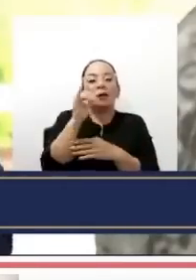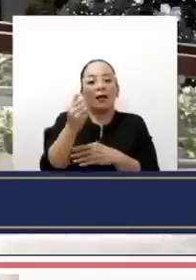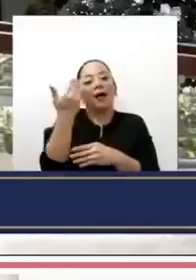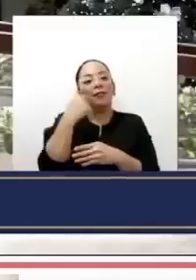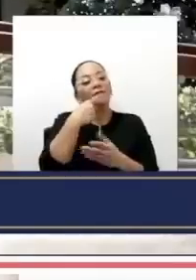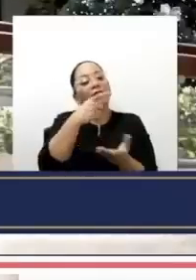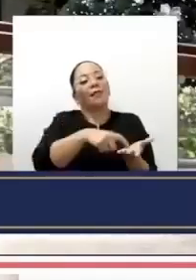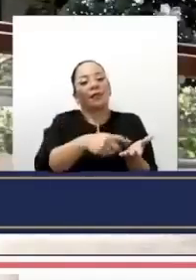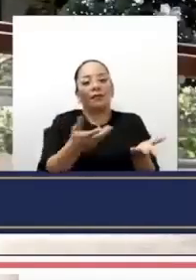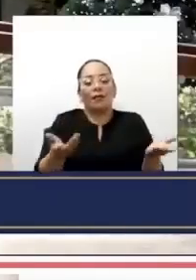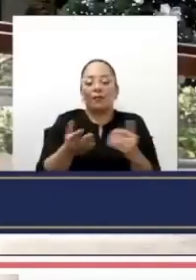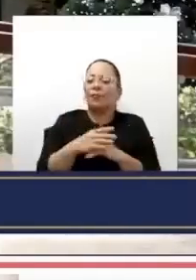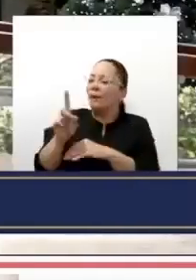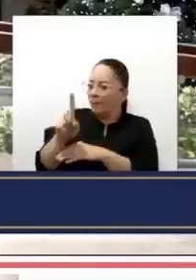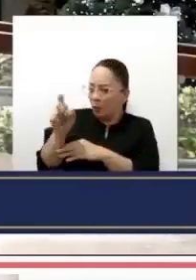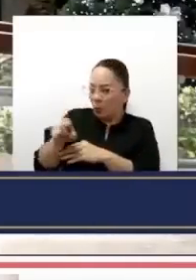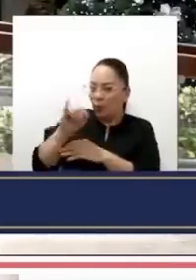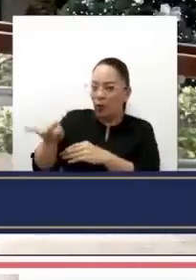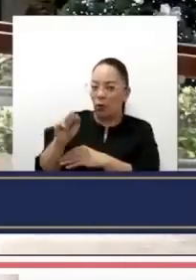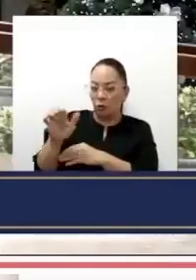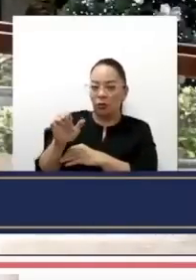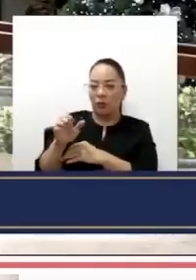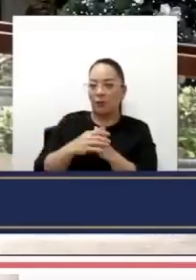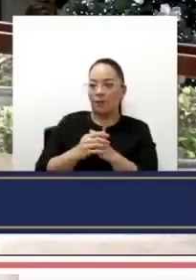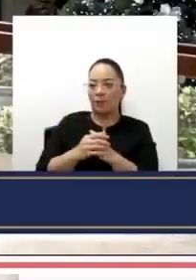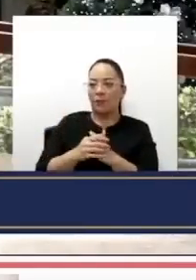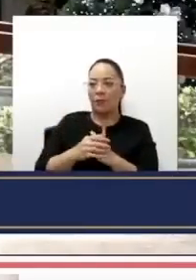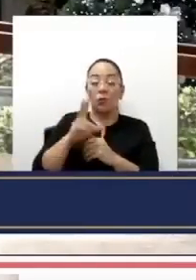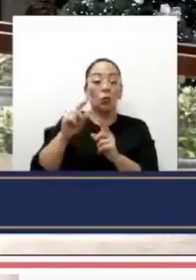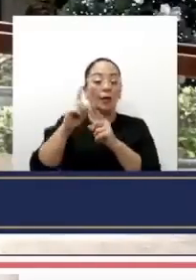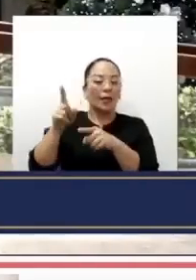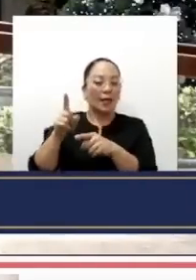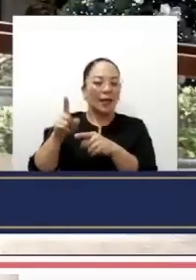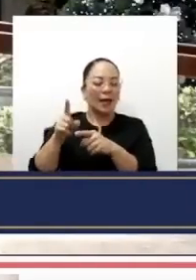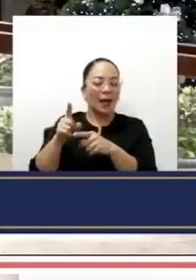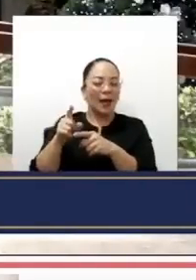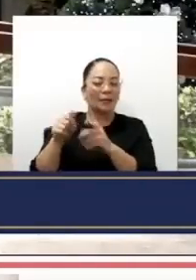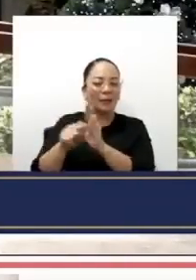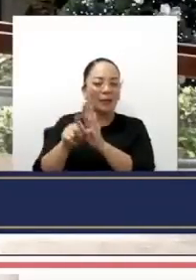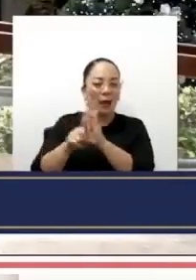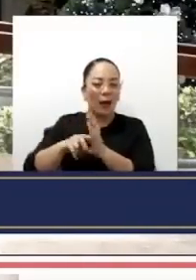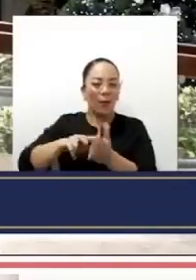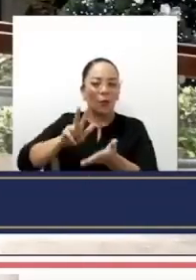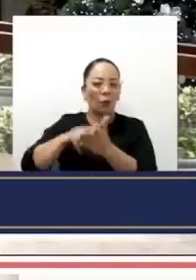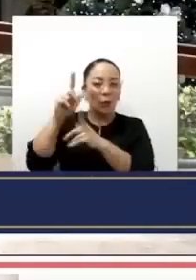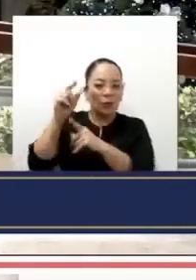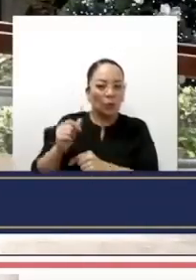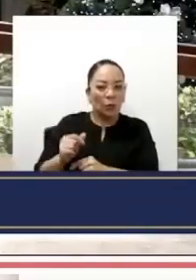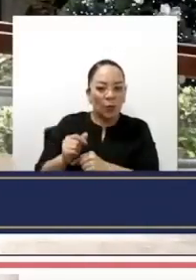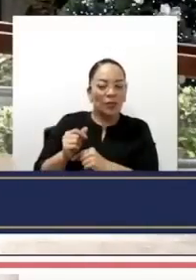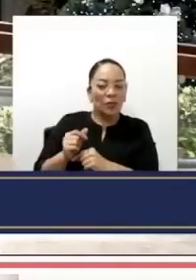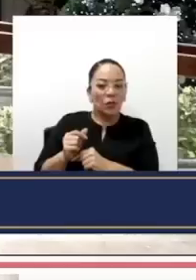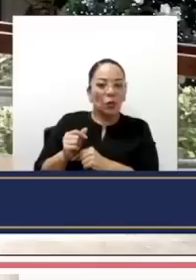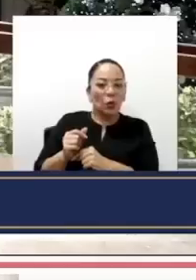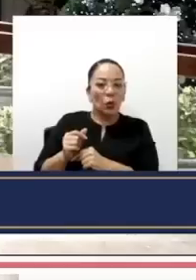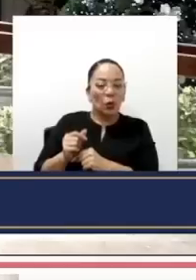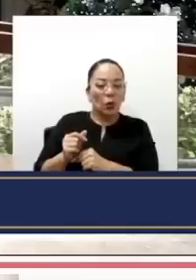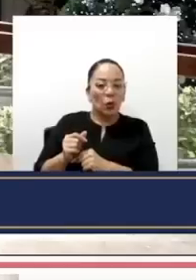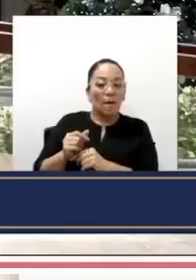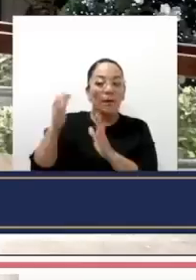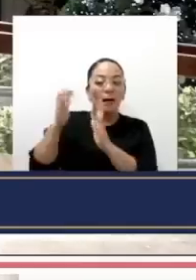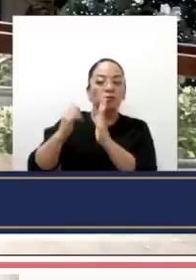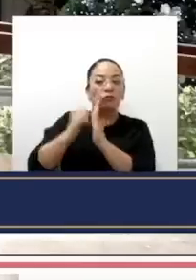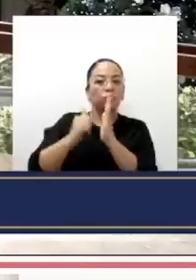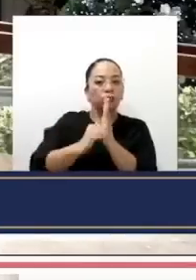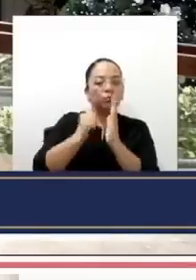Y dígame una cosa, don José, ¿y no habría que ir al Congreso a aprobar un presupuesto que desfinancie al resto del